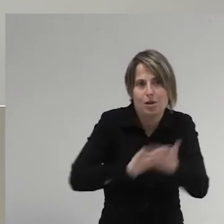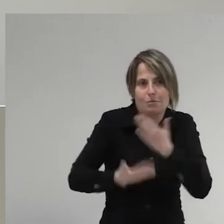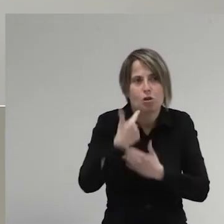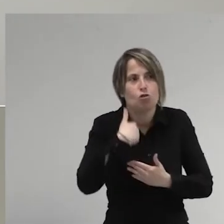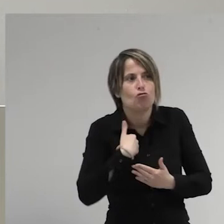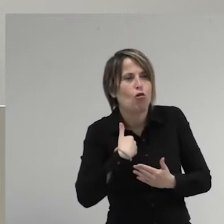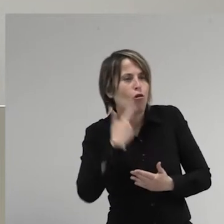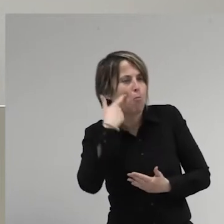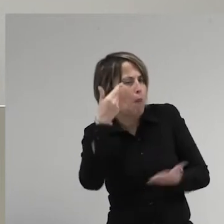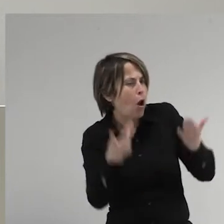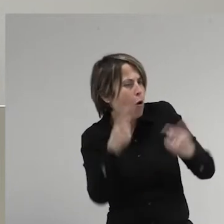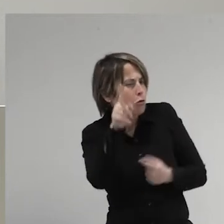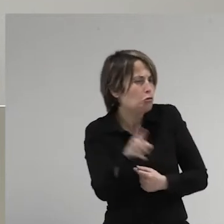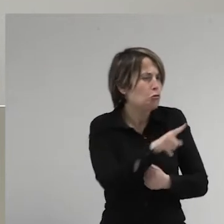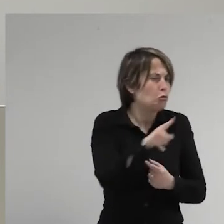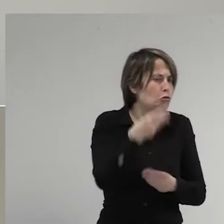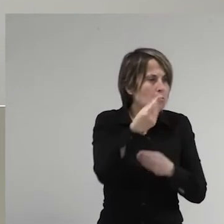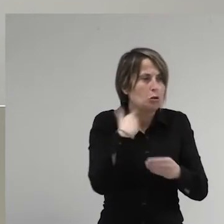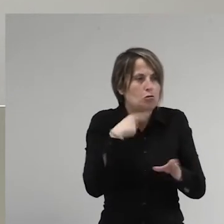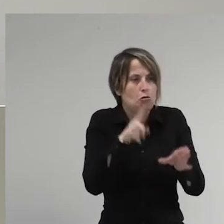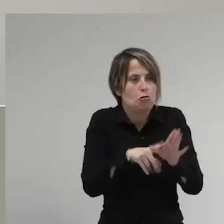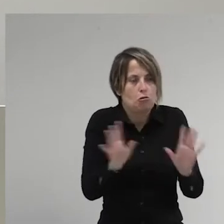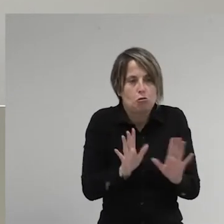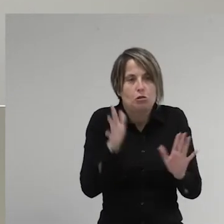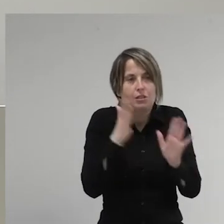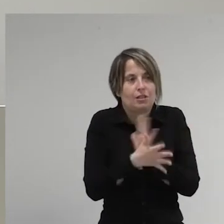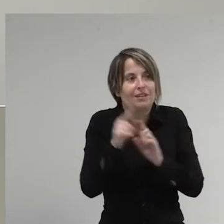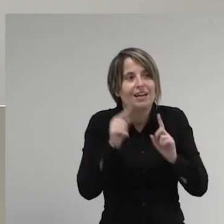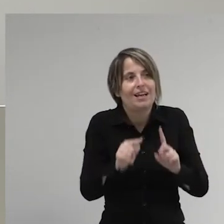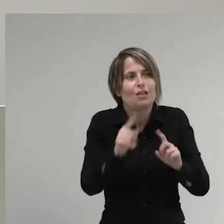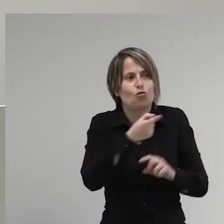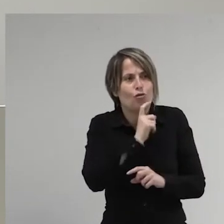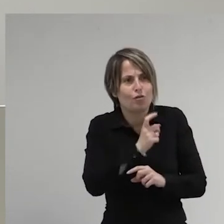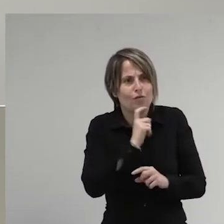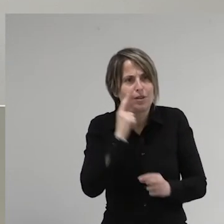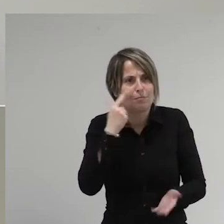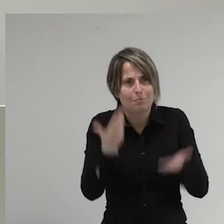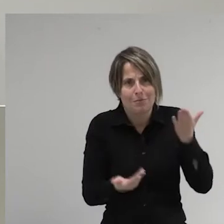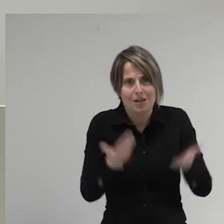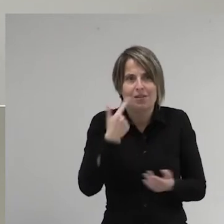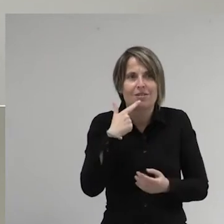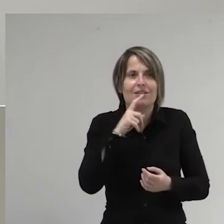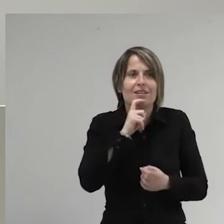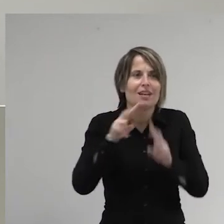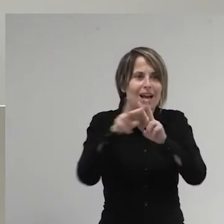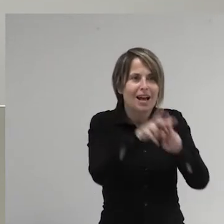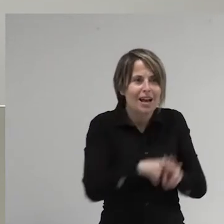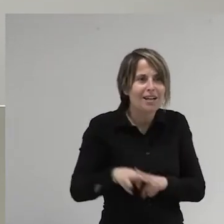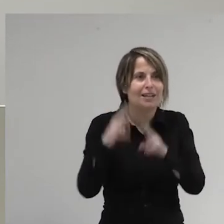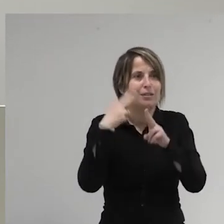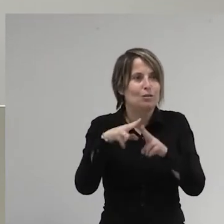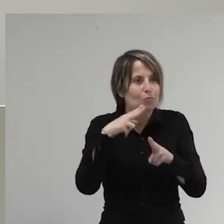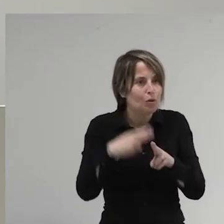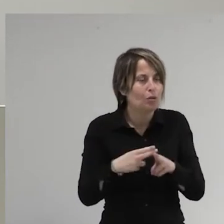quién no va y quién sí va, y yo no puedo entrar. Eso es entrar en una cuestión muy difícil y de análisis político